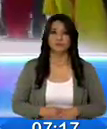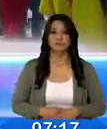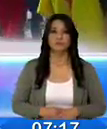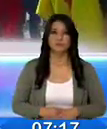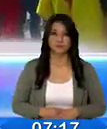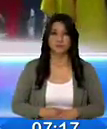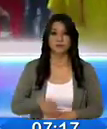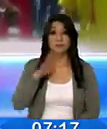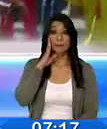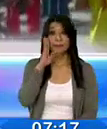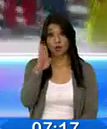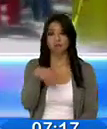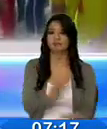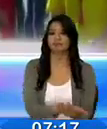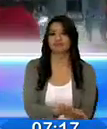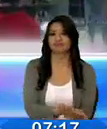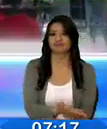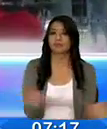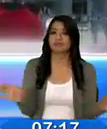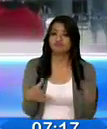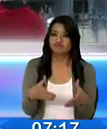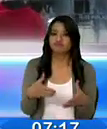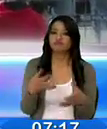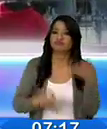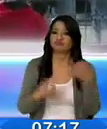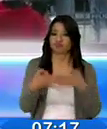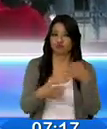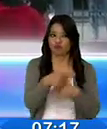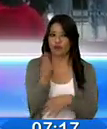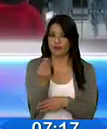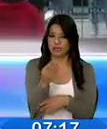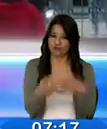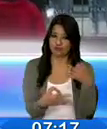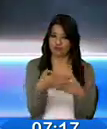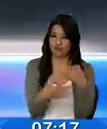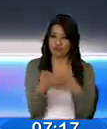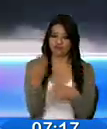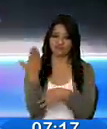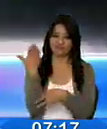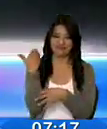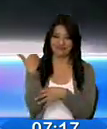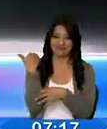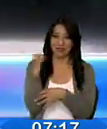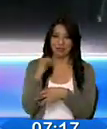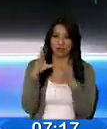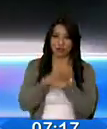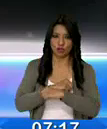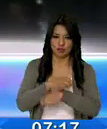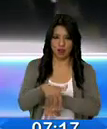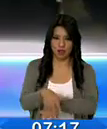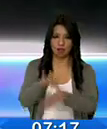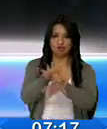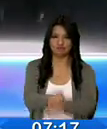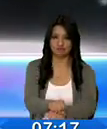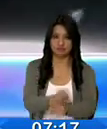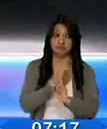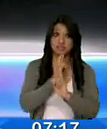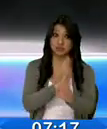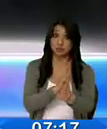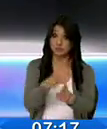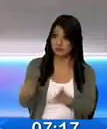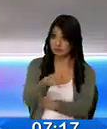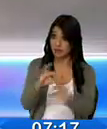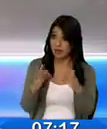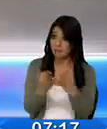La policía regresó al cuartel mientras se desarrollaba la audiencia de los jóvenes, quienes fueron detenidos la noche de ayer en la protesta. El resultado no satisfizo a